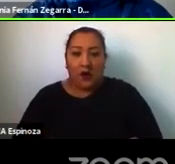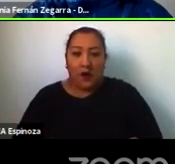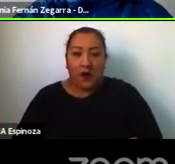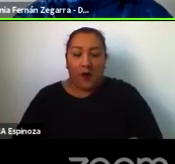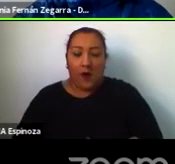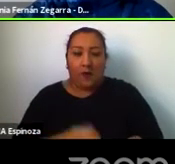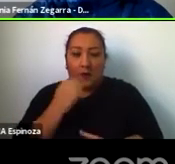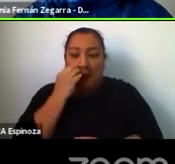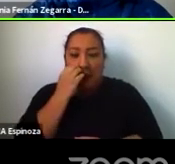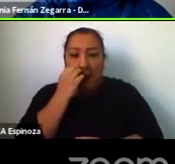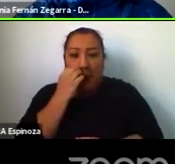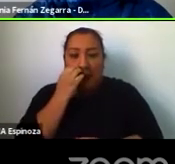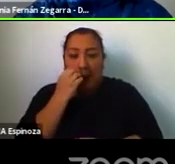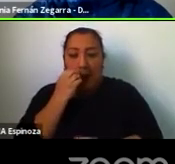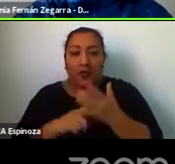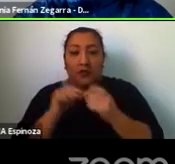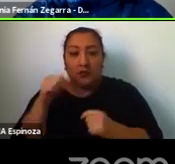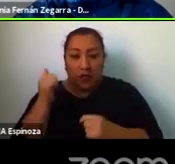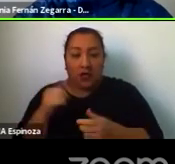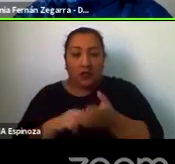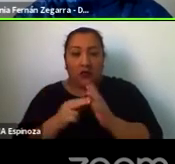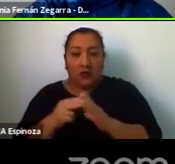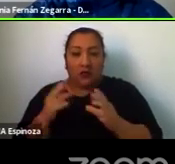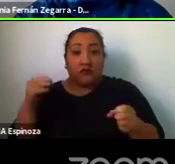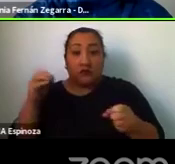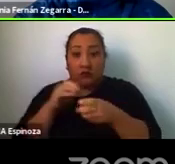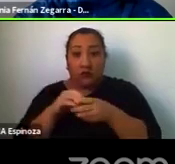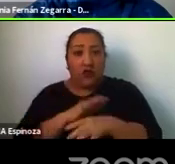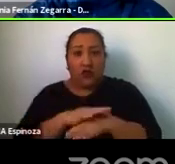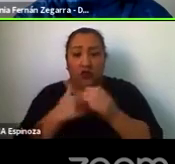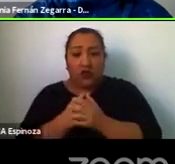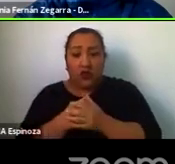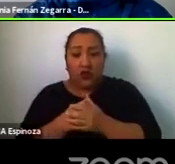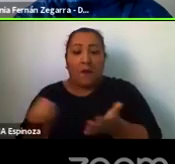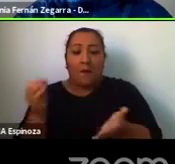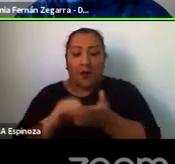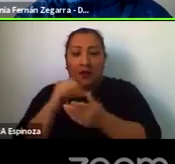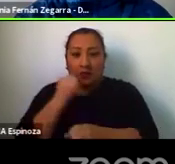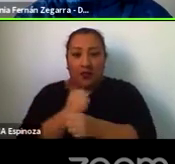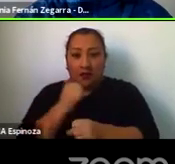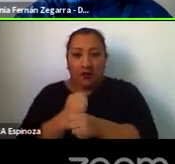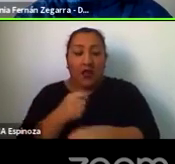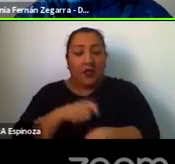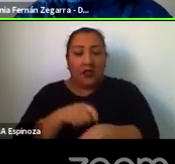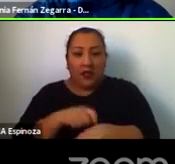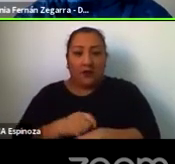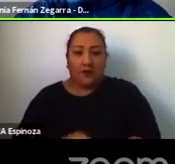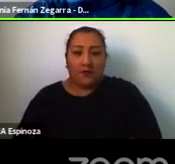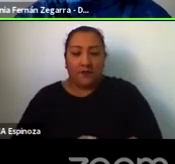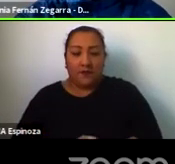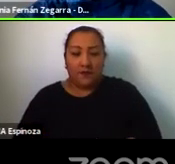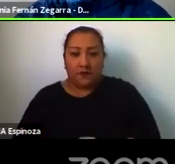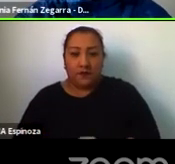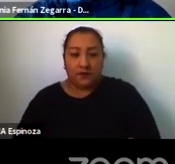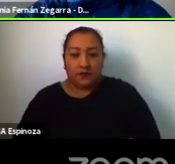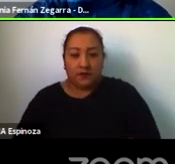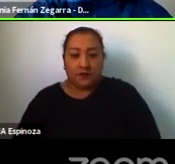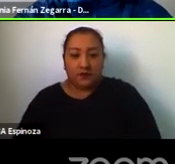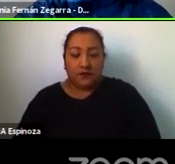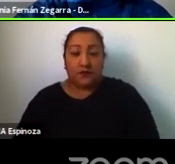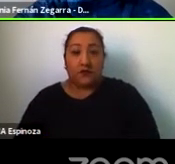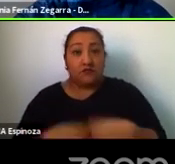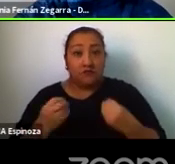el tema de la existencia del stock, sino que además la provisión a tiempo, ¿cierto? La oportunidad, porque la